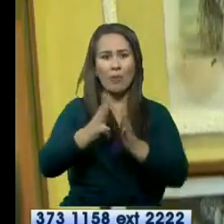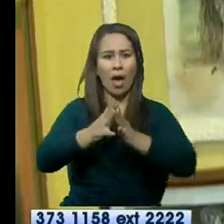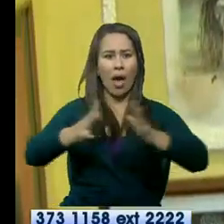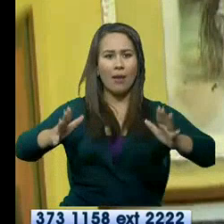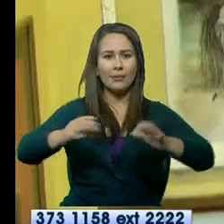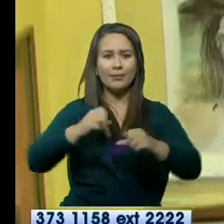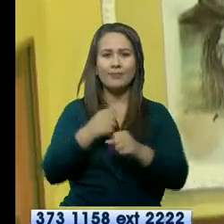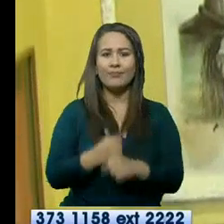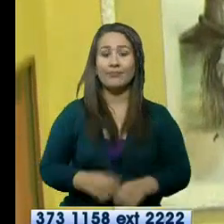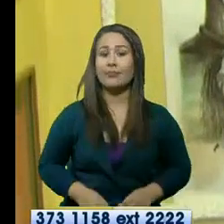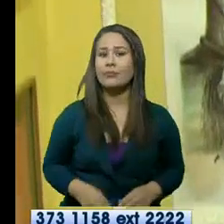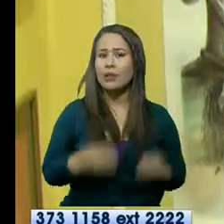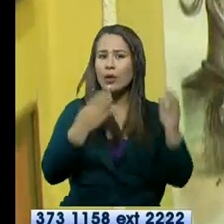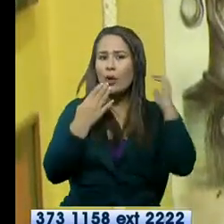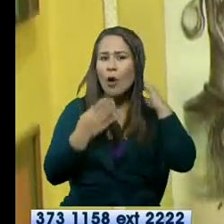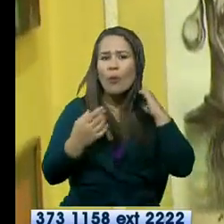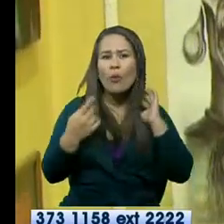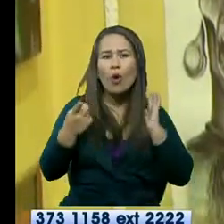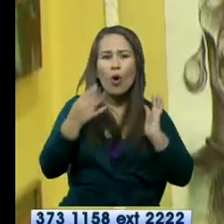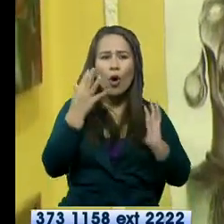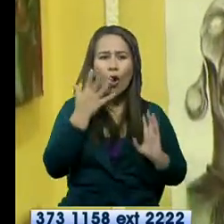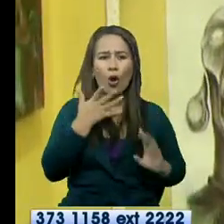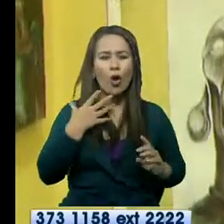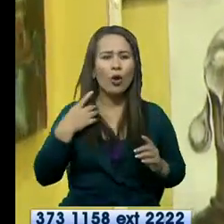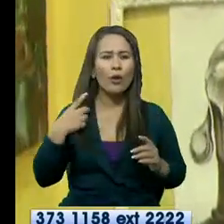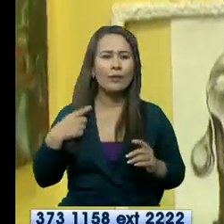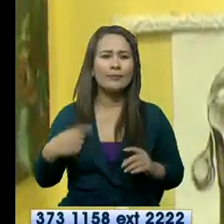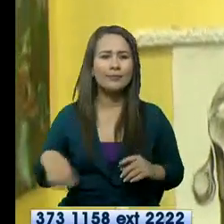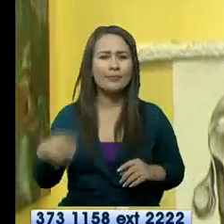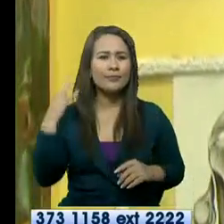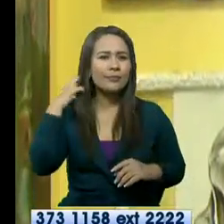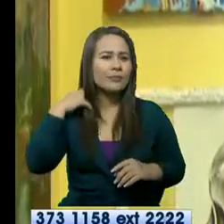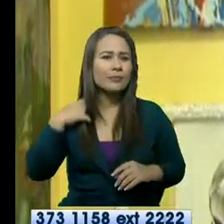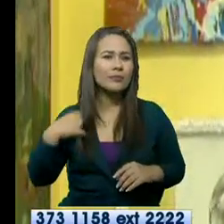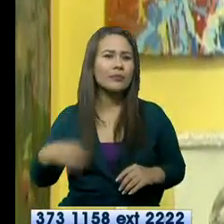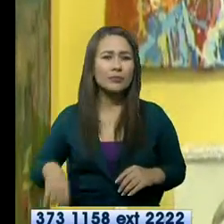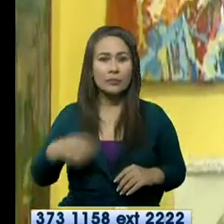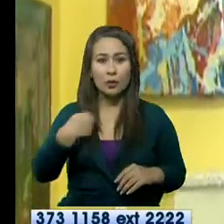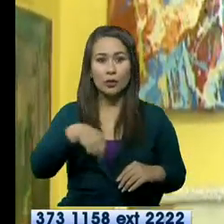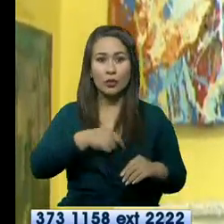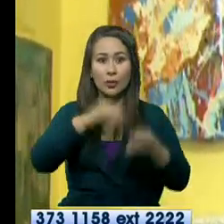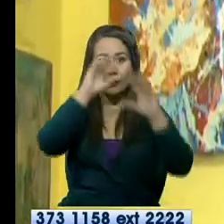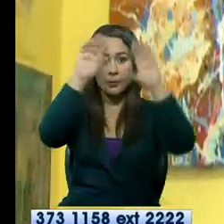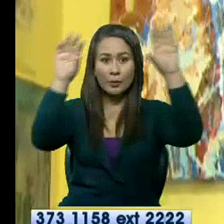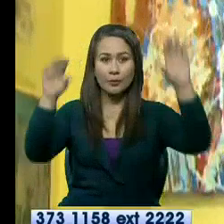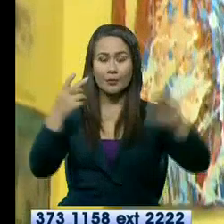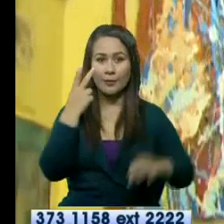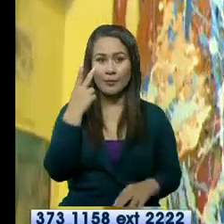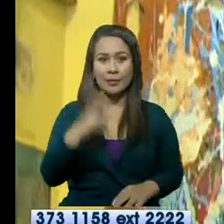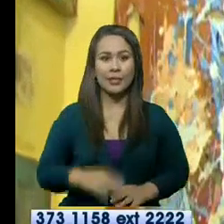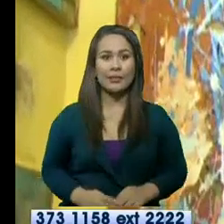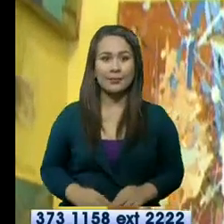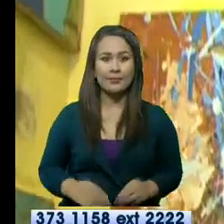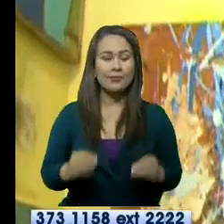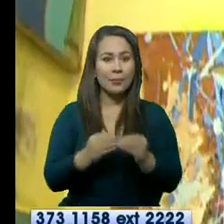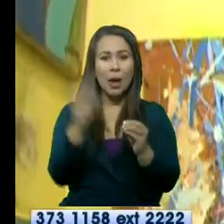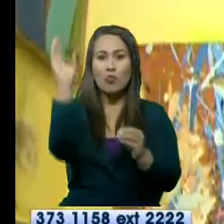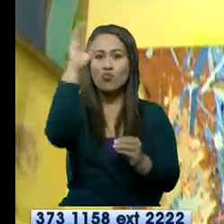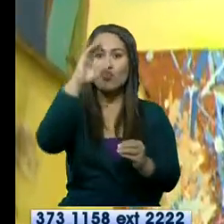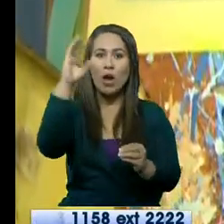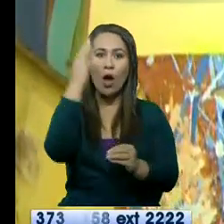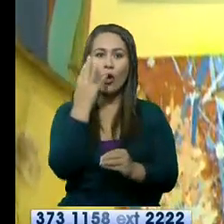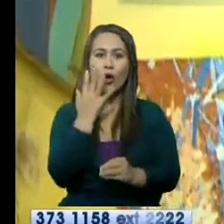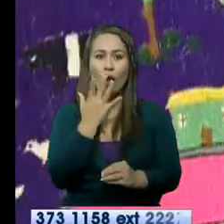ejecutar rápido. ¿Cómo juegas con los colores? Yo creo que el cayambeño en sí, tratamos de ser eso, ¿no? Buscar siempre los